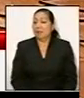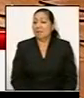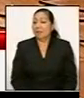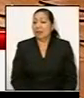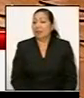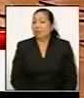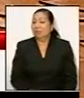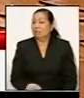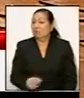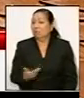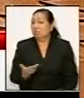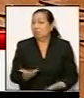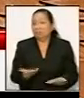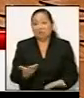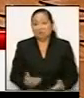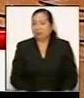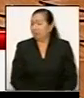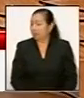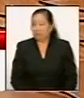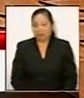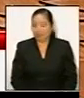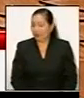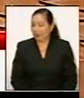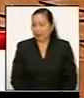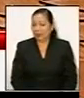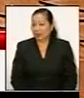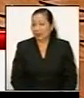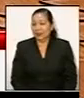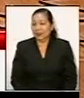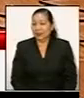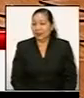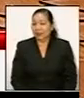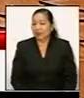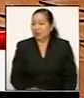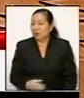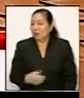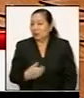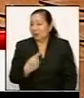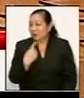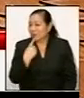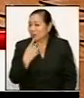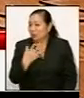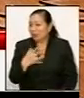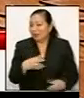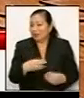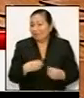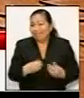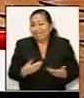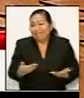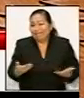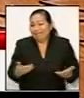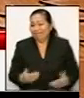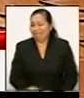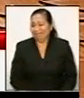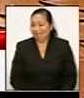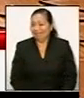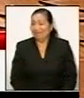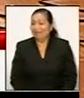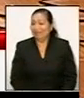su participación no es no no no no puede decir evitable por esa manera